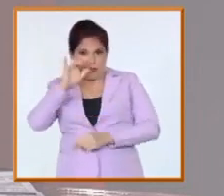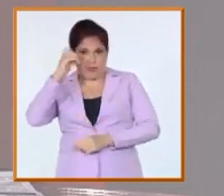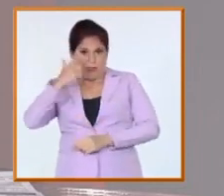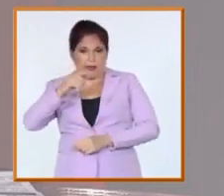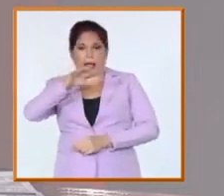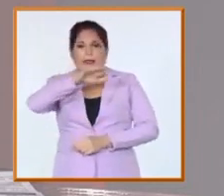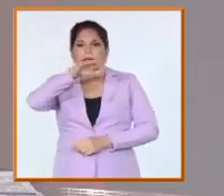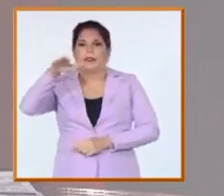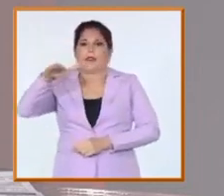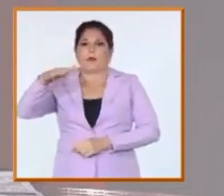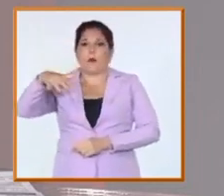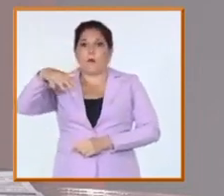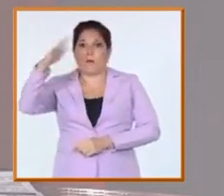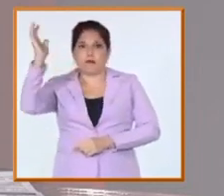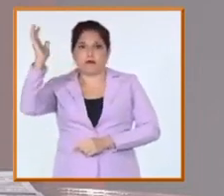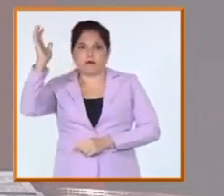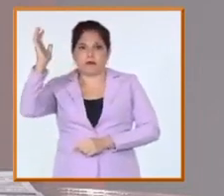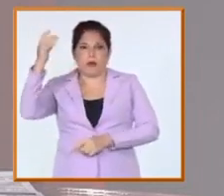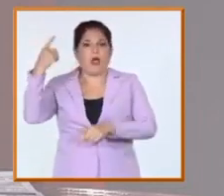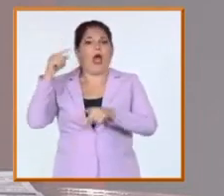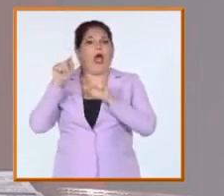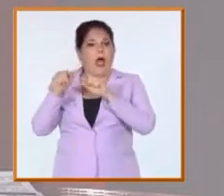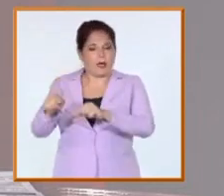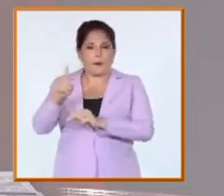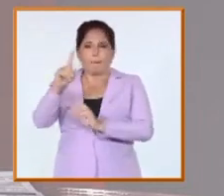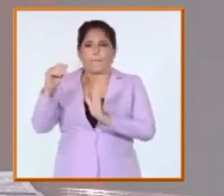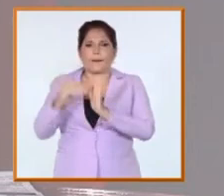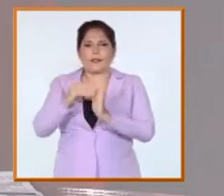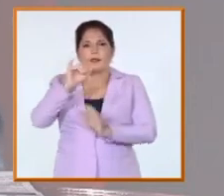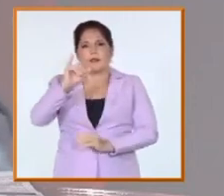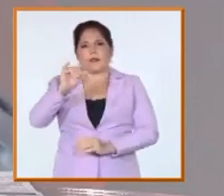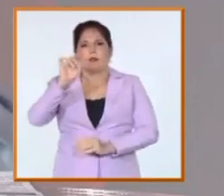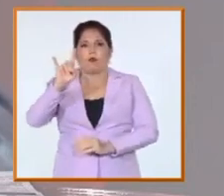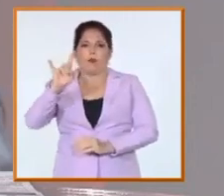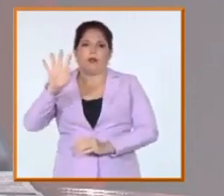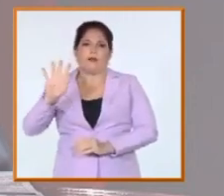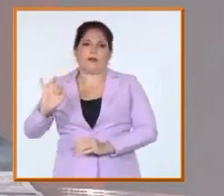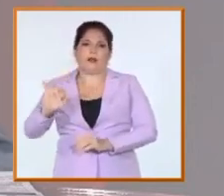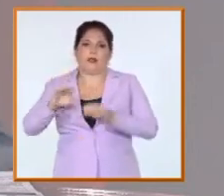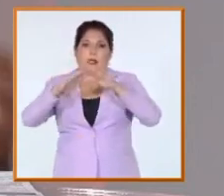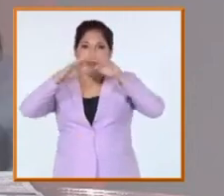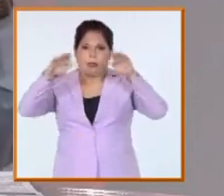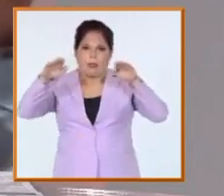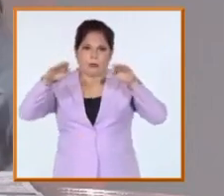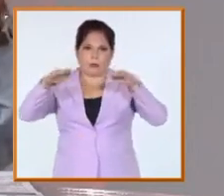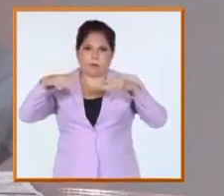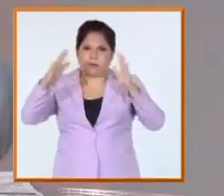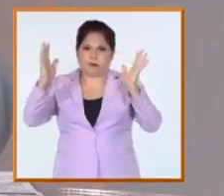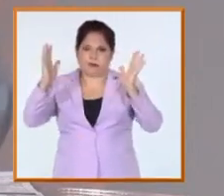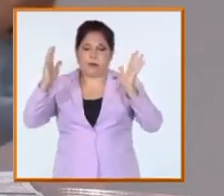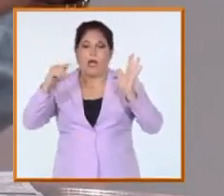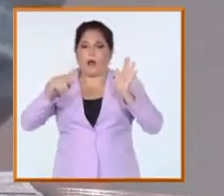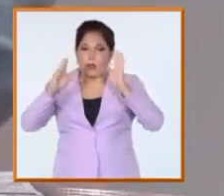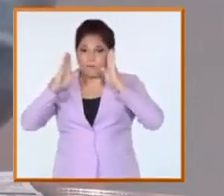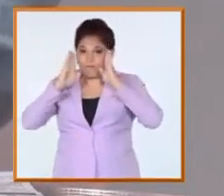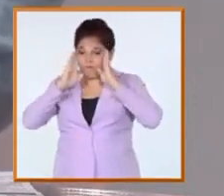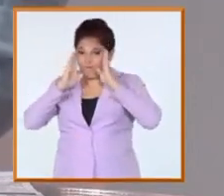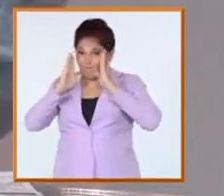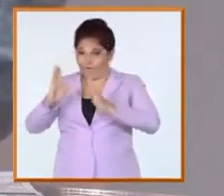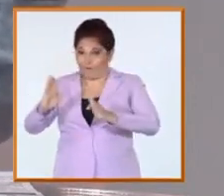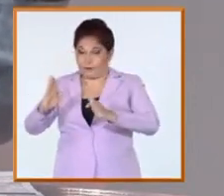los techos totales y los techos parciales que fueron 1697 techos parciales Qué quiere decir que si nos concentramos también